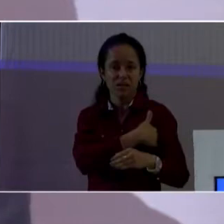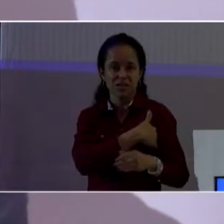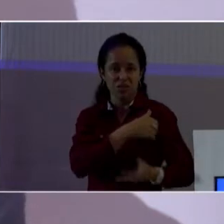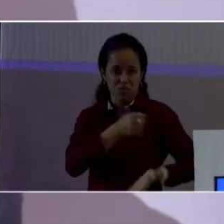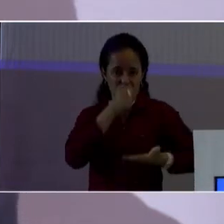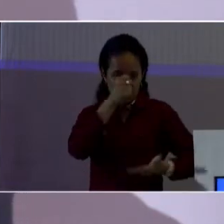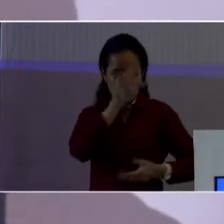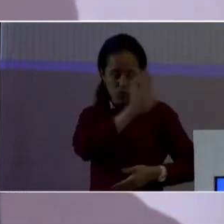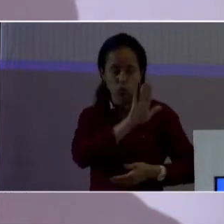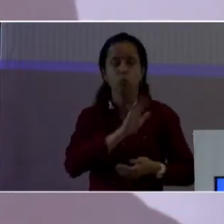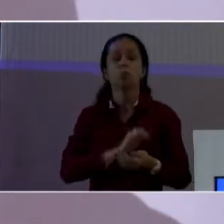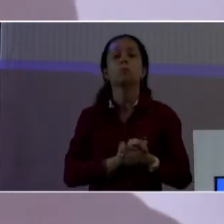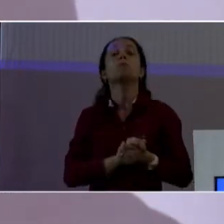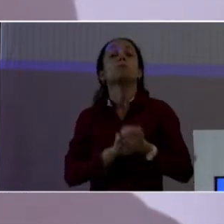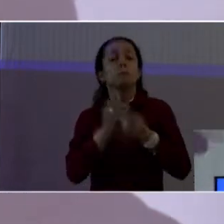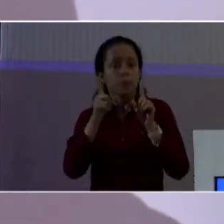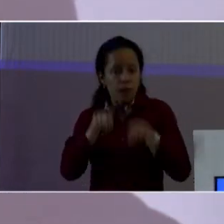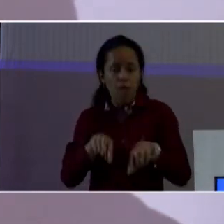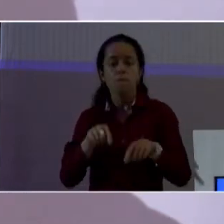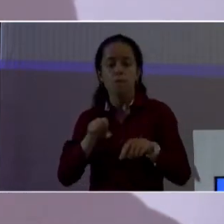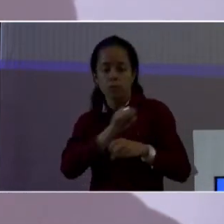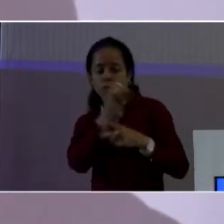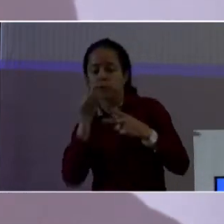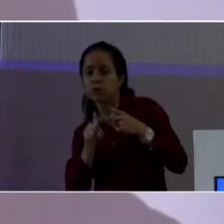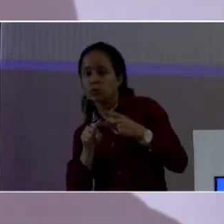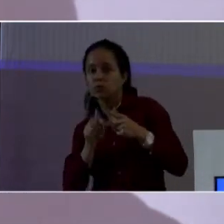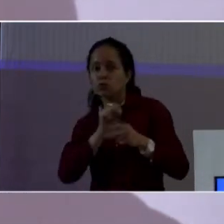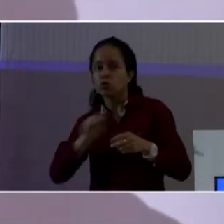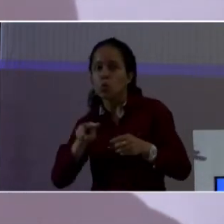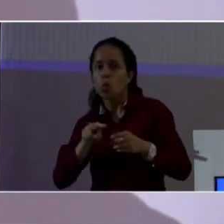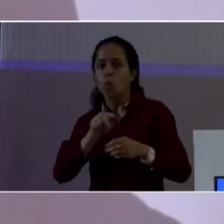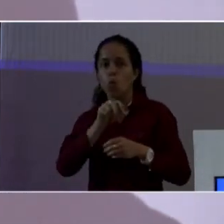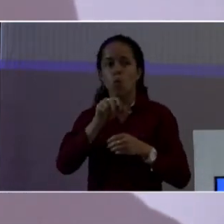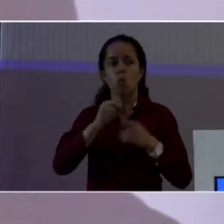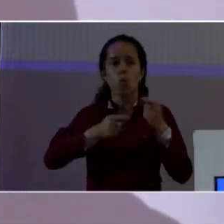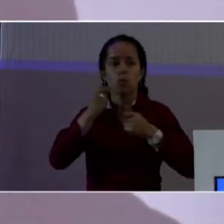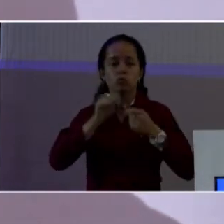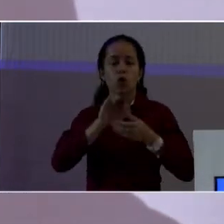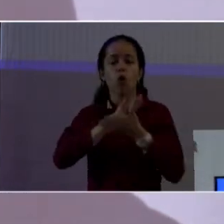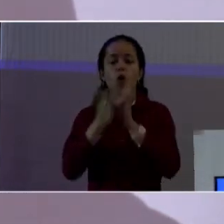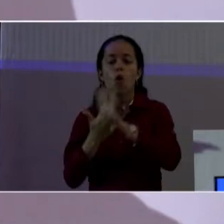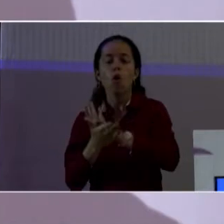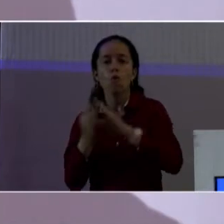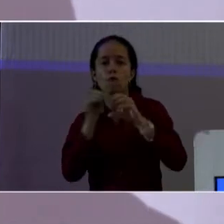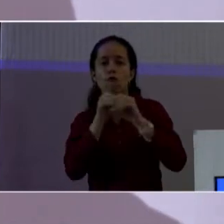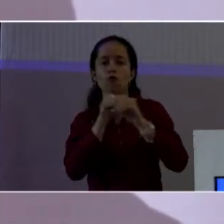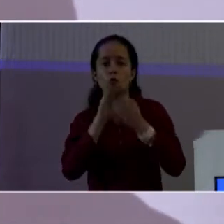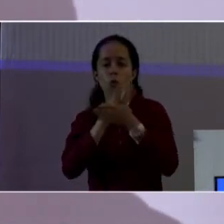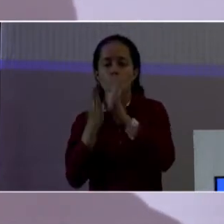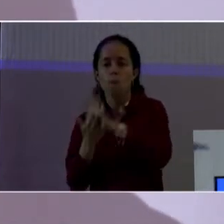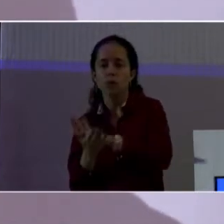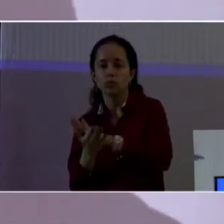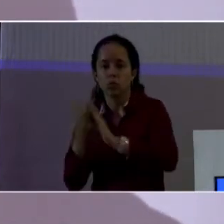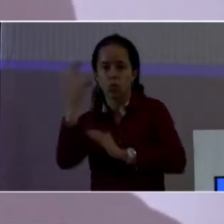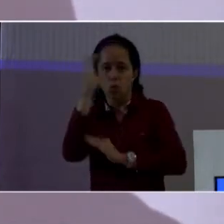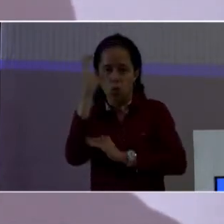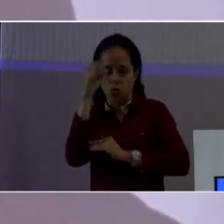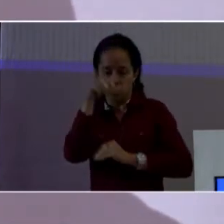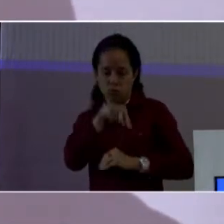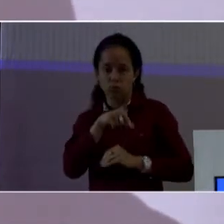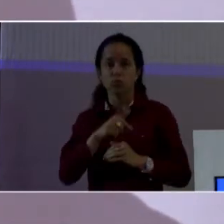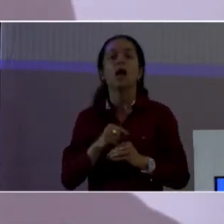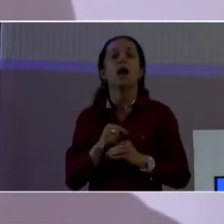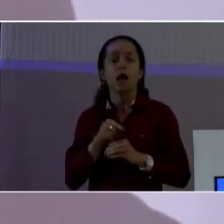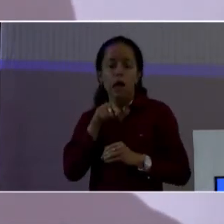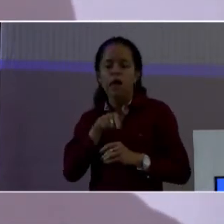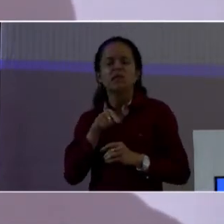Público, también tiene una subcuenta, la cual se ejecuta a través del Fondo Colombia en Paz. Nosotros, a través de ese Fondo Colombia en Paz,